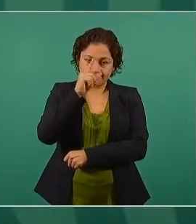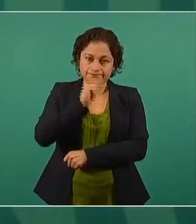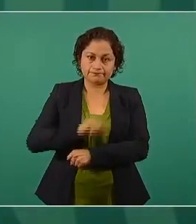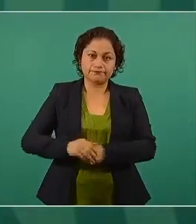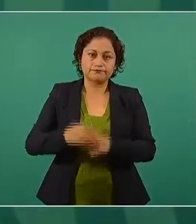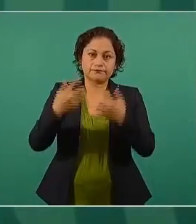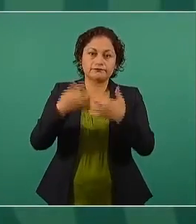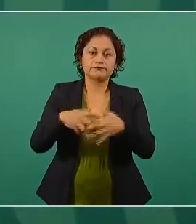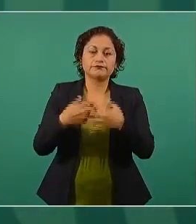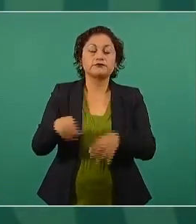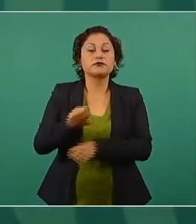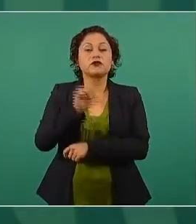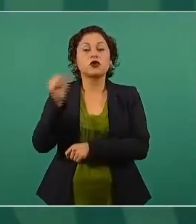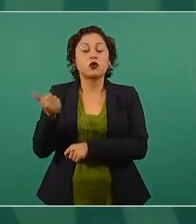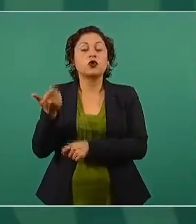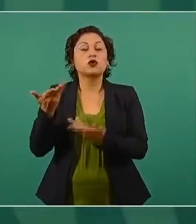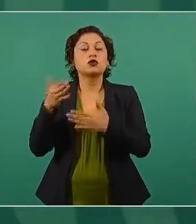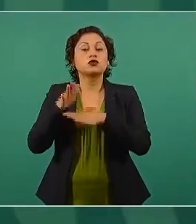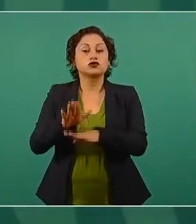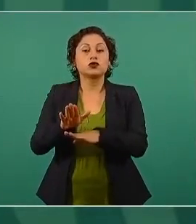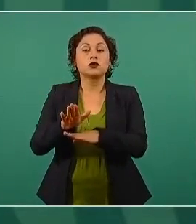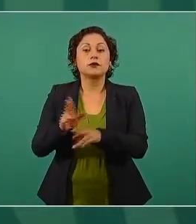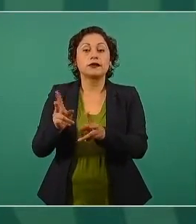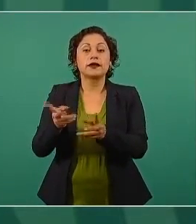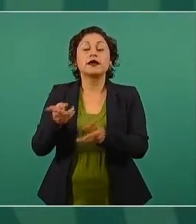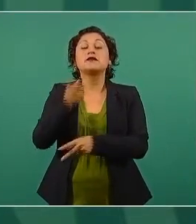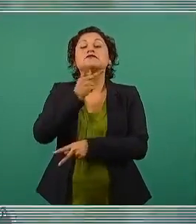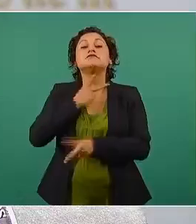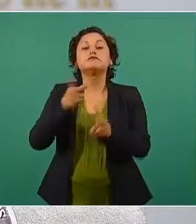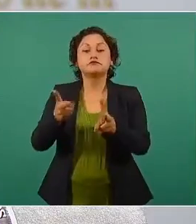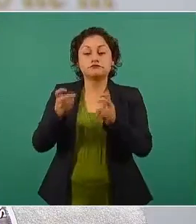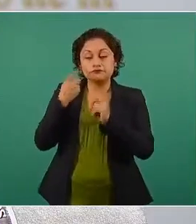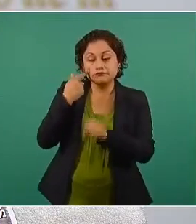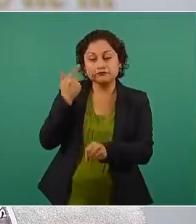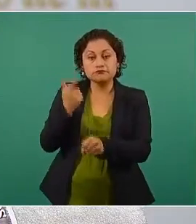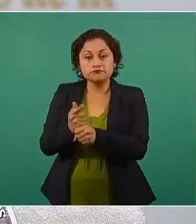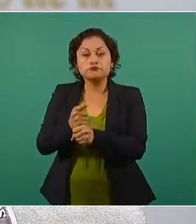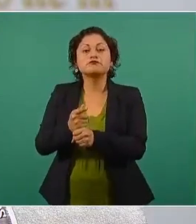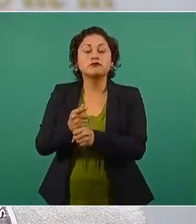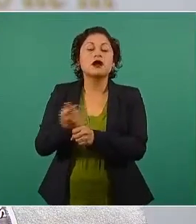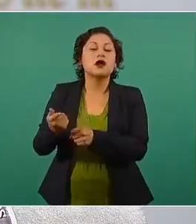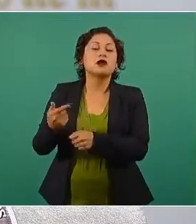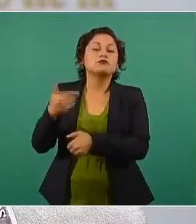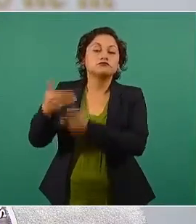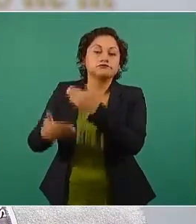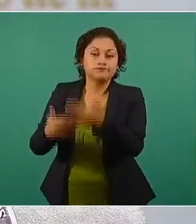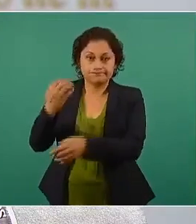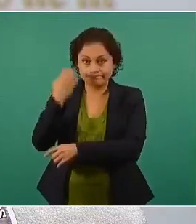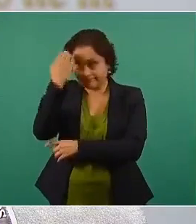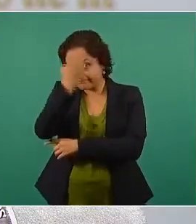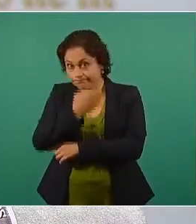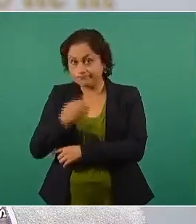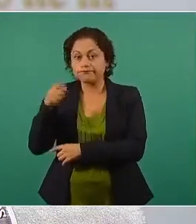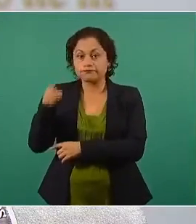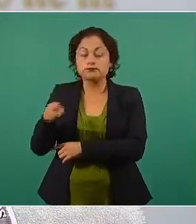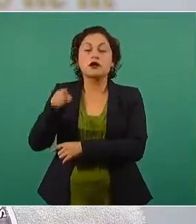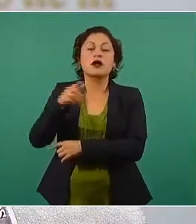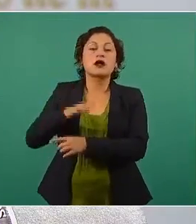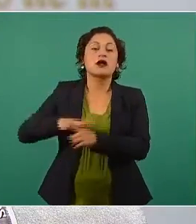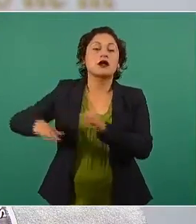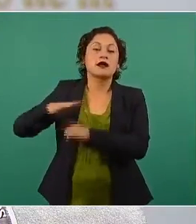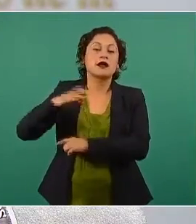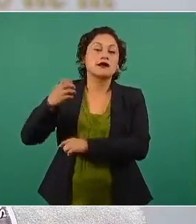estrategia del combate al robo de hidrocarburos, se realizaron labores de verificación en gasolineras del estado de Hidalgo,